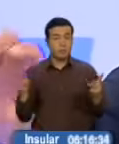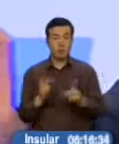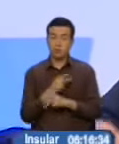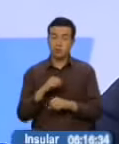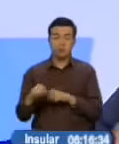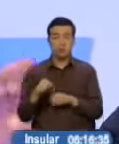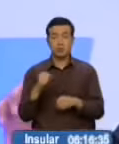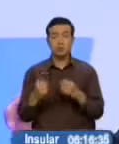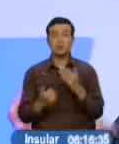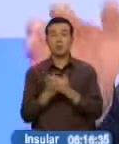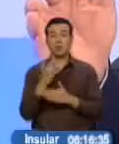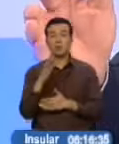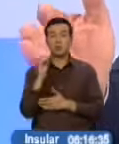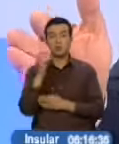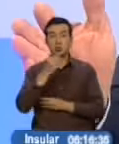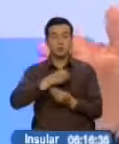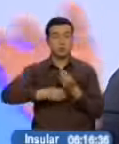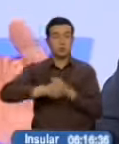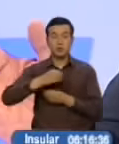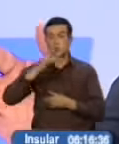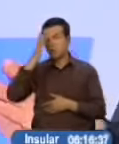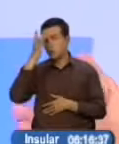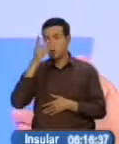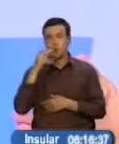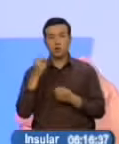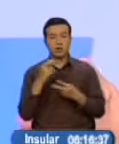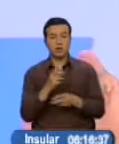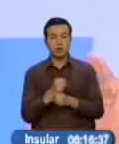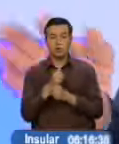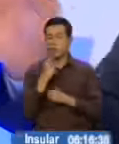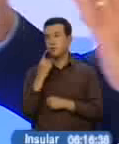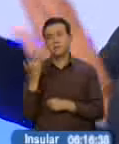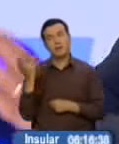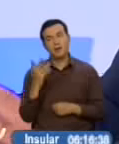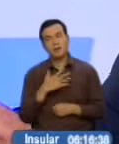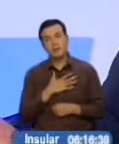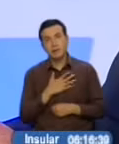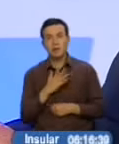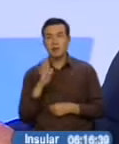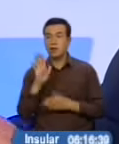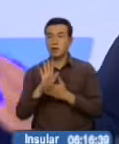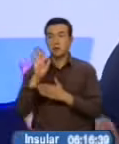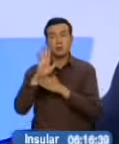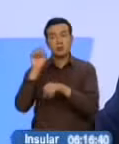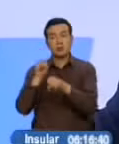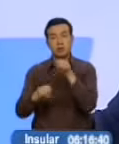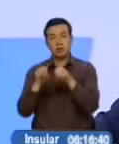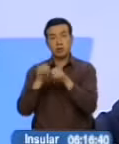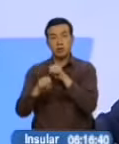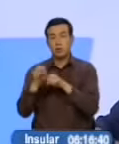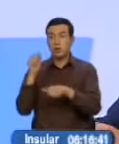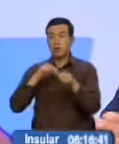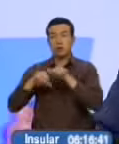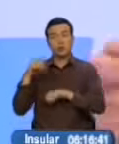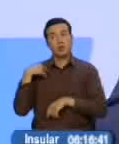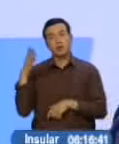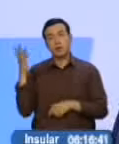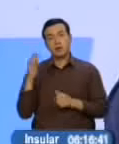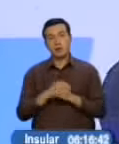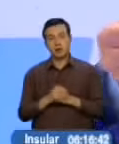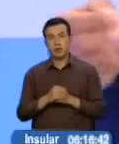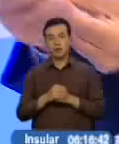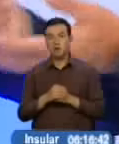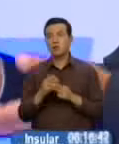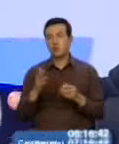en el peor desastre, recuperar 50 millones, porque las aseguradoras no nos van a decir, bueno, se les cayó la escuela que no tenía laboratorios, le voy